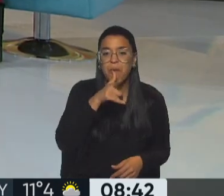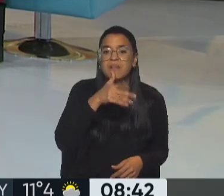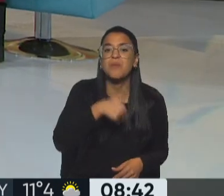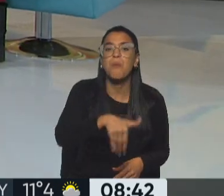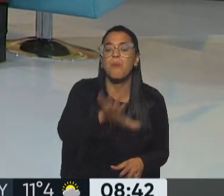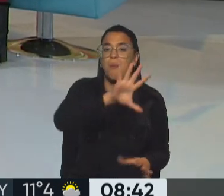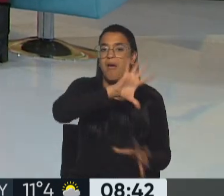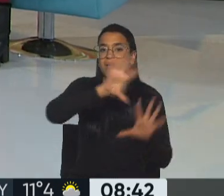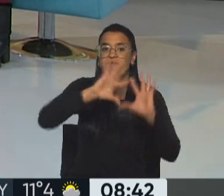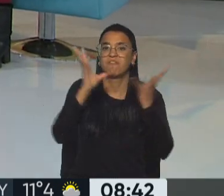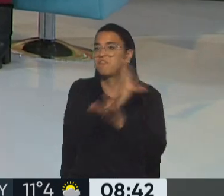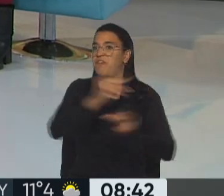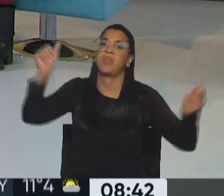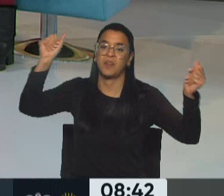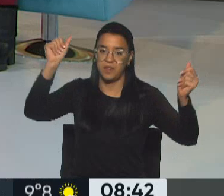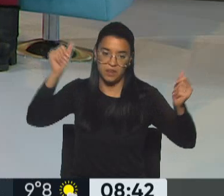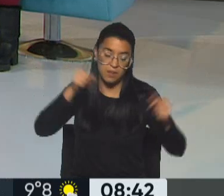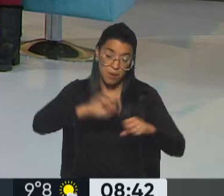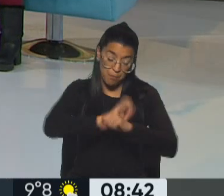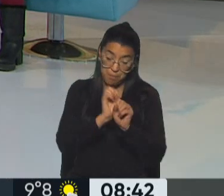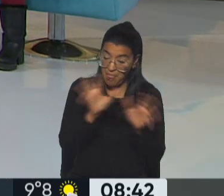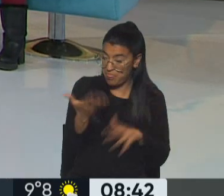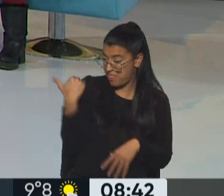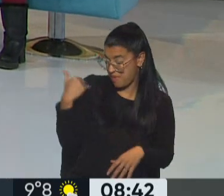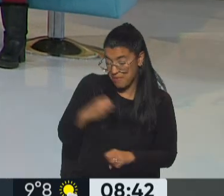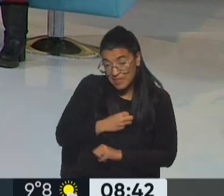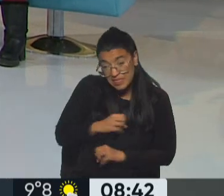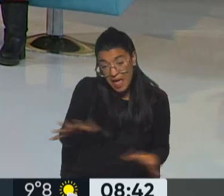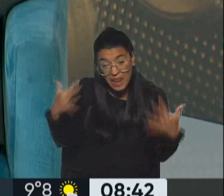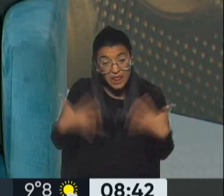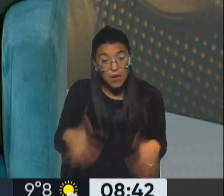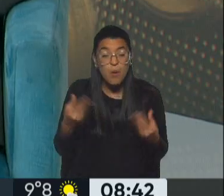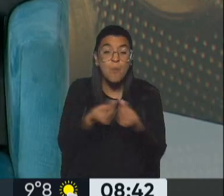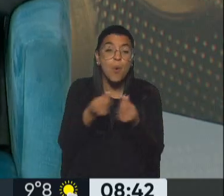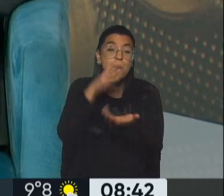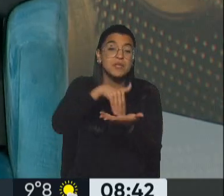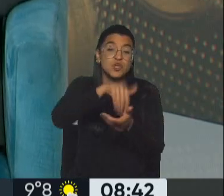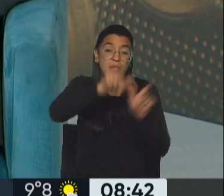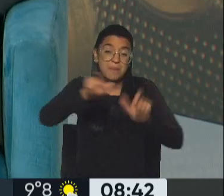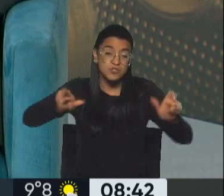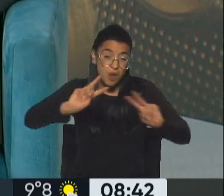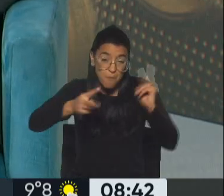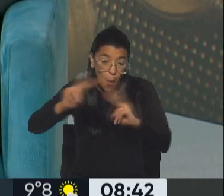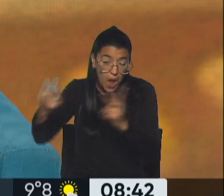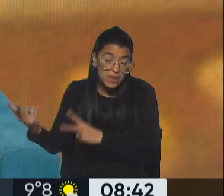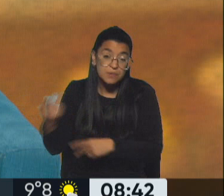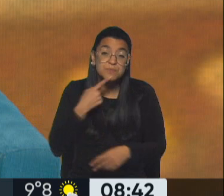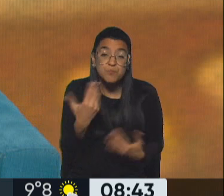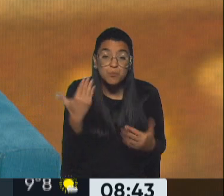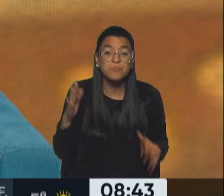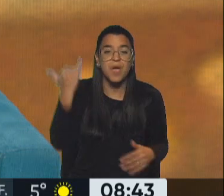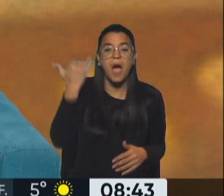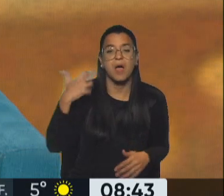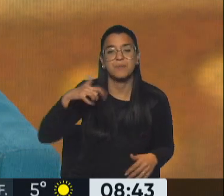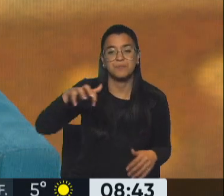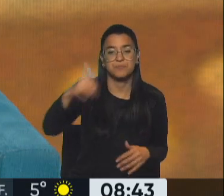de un apocalipsis. De una pandemia terrible. Claro, tremenda, ¿no? Con a millones de muertos en el camino. ¿Es posible? Sí, ya hay